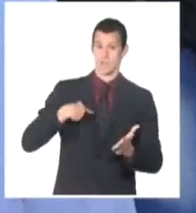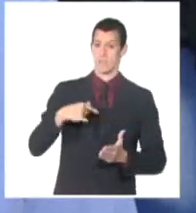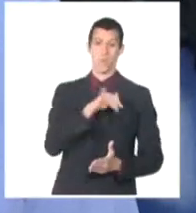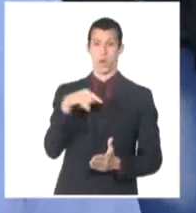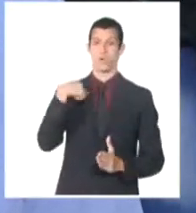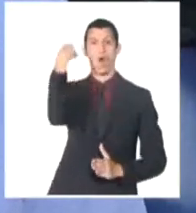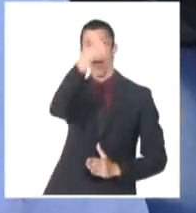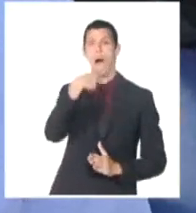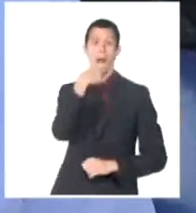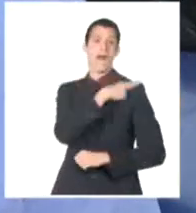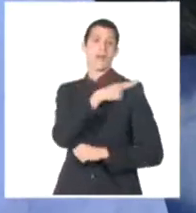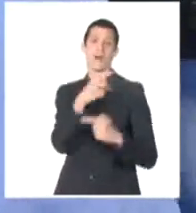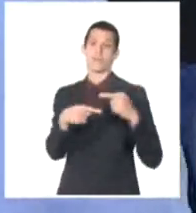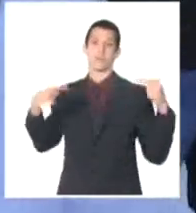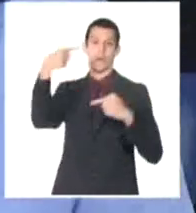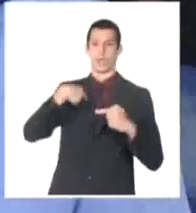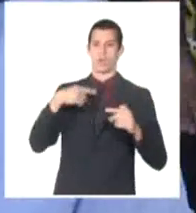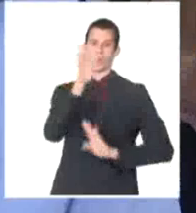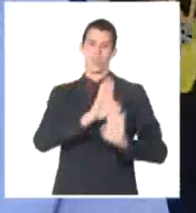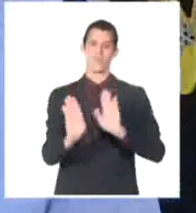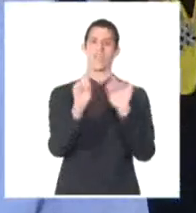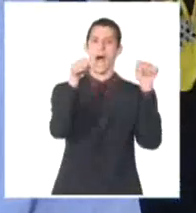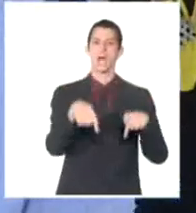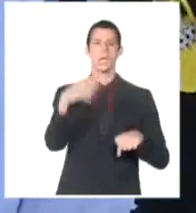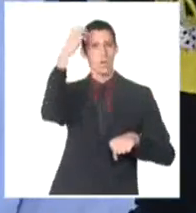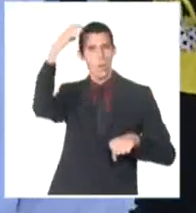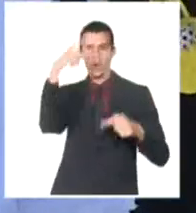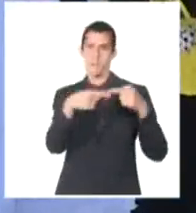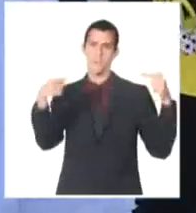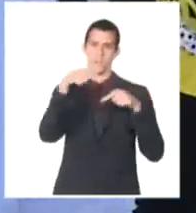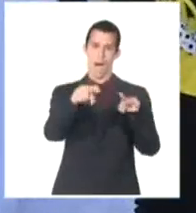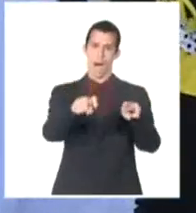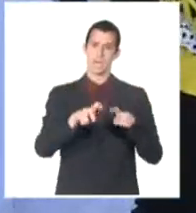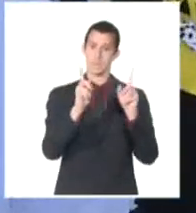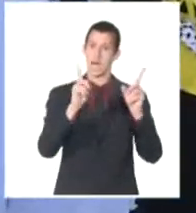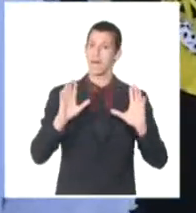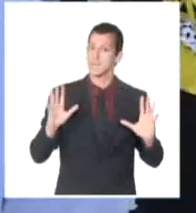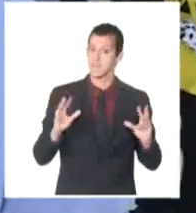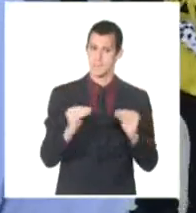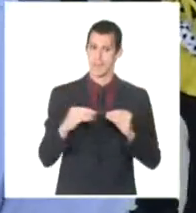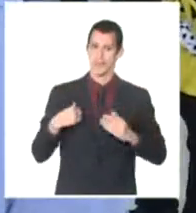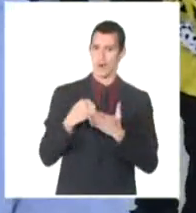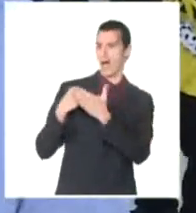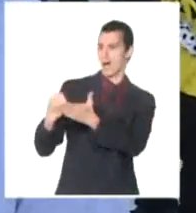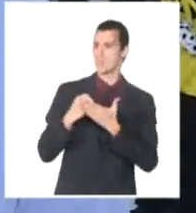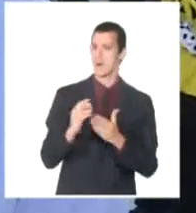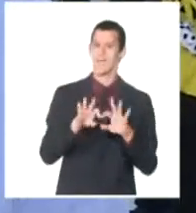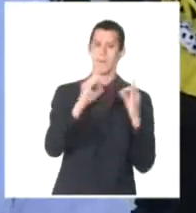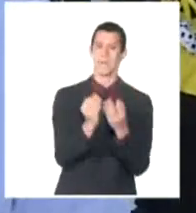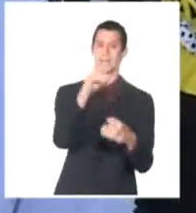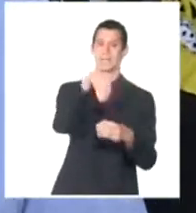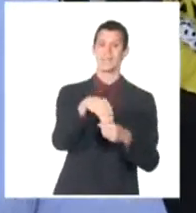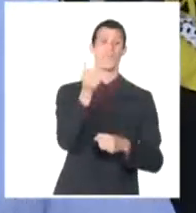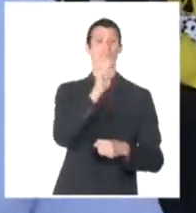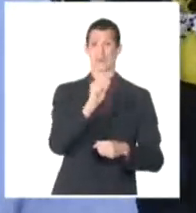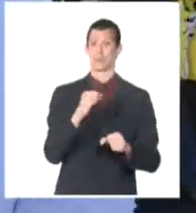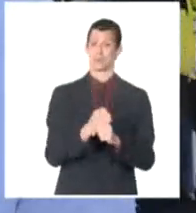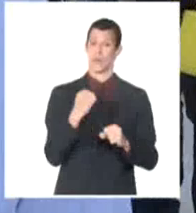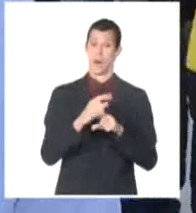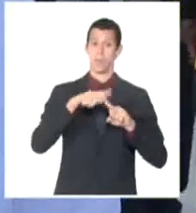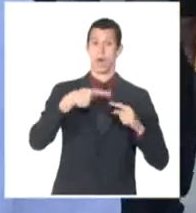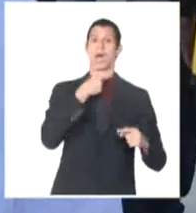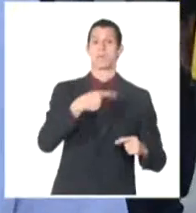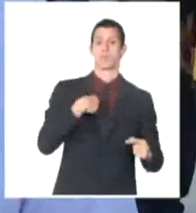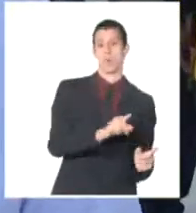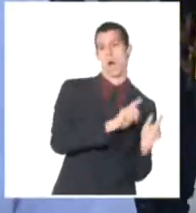que estar ahí. Nos toca por la parte de la familia ayudar, cooperar más, y que el pueblo también, porque cuando esté por acá le va a tocar a mi grupo de trabajo comunitario,